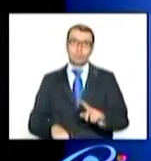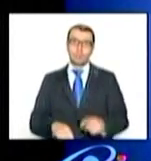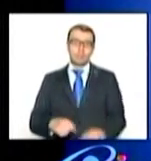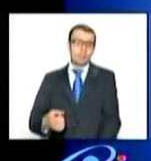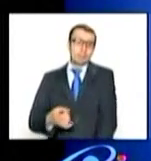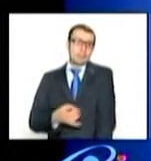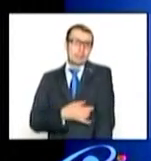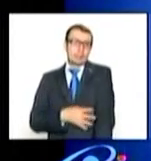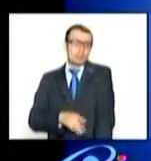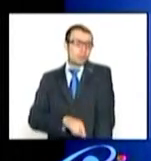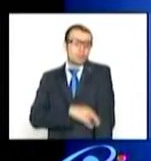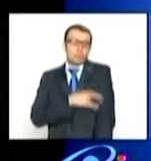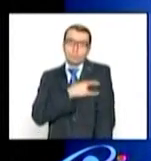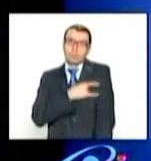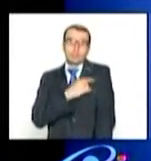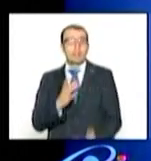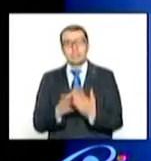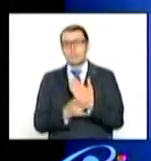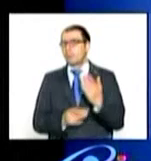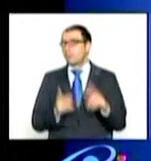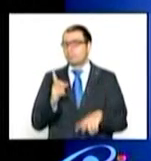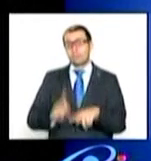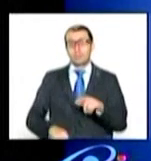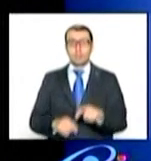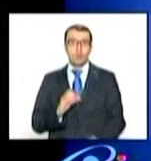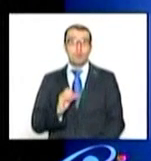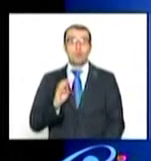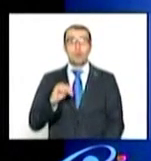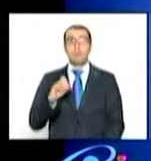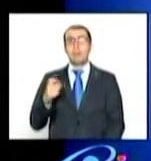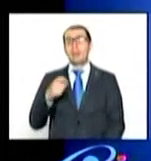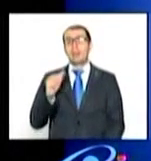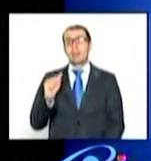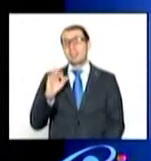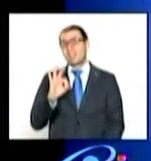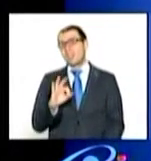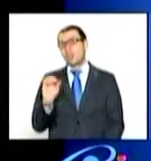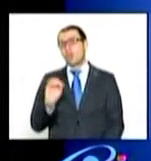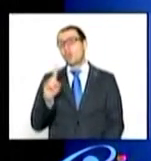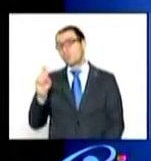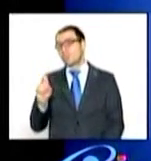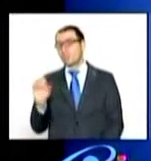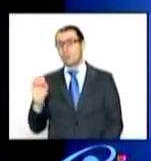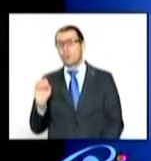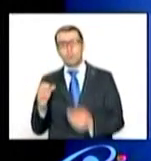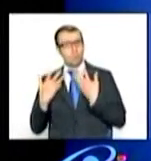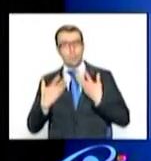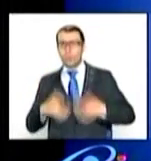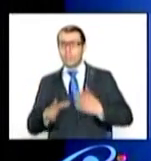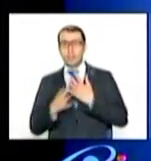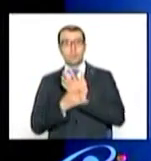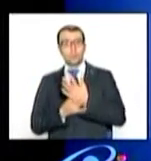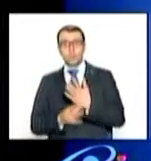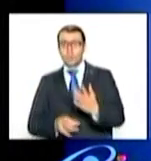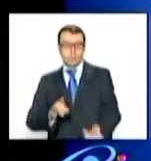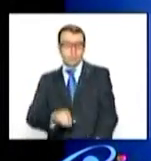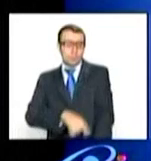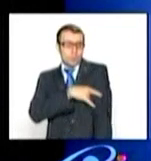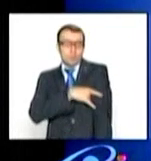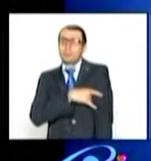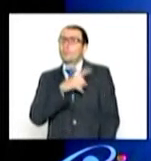las grasas. O sea, no podemos inyectar ni omega 3 ni omega 6 ni grasas de ningún tipo, y aunque les suene llamativo, las grasas